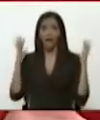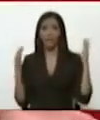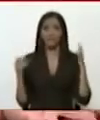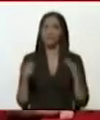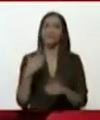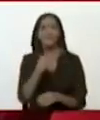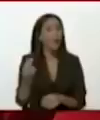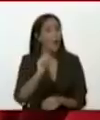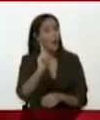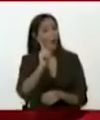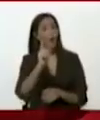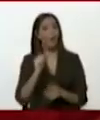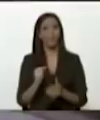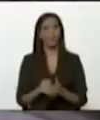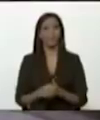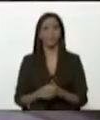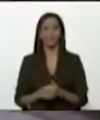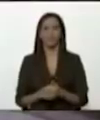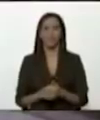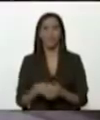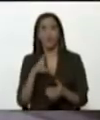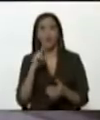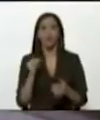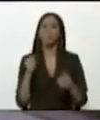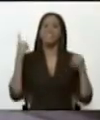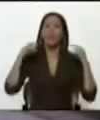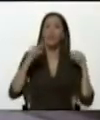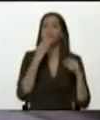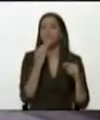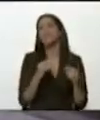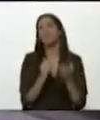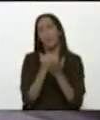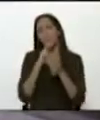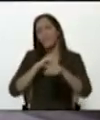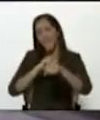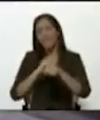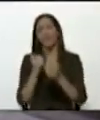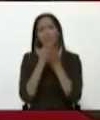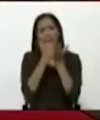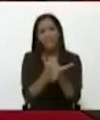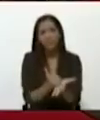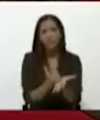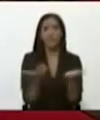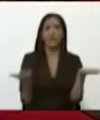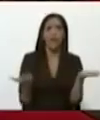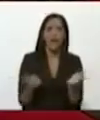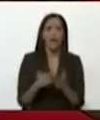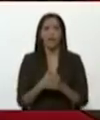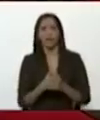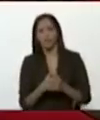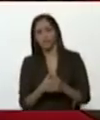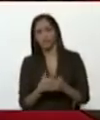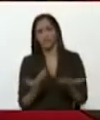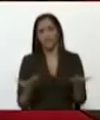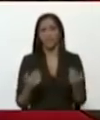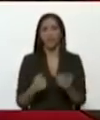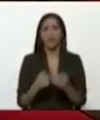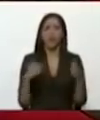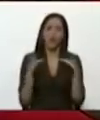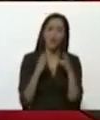América? No. Según el gobierno israelí, ellos son médicos que van a ayudar al pueblo de Brasil. ¿Qué hace el refuerzo de